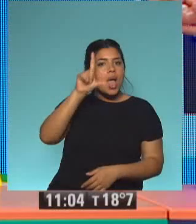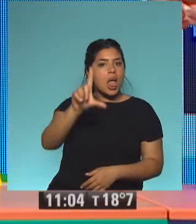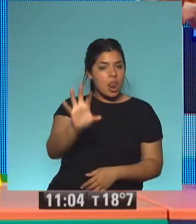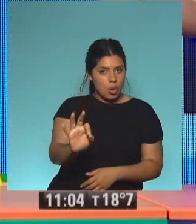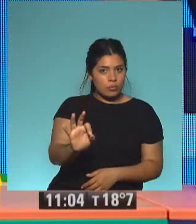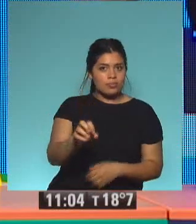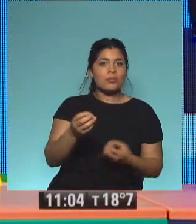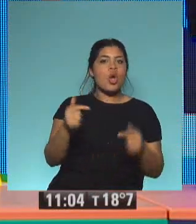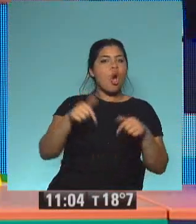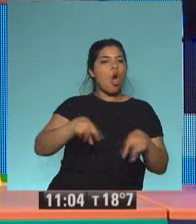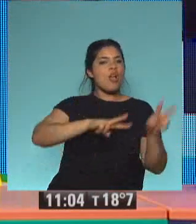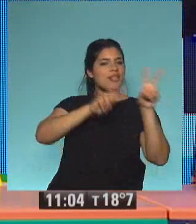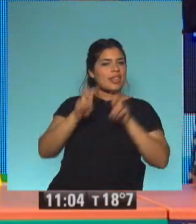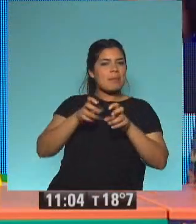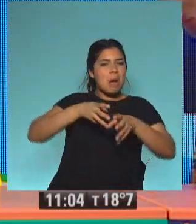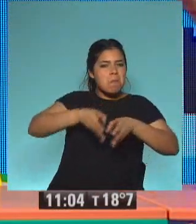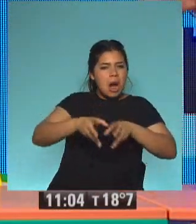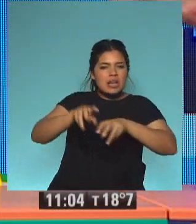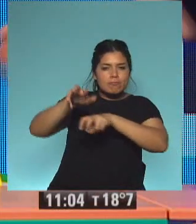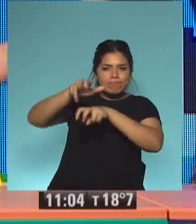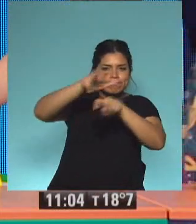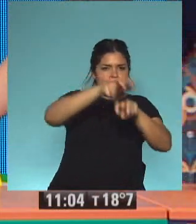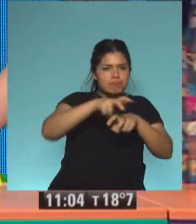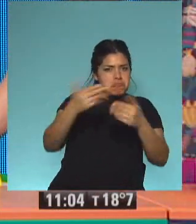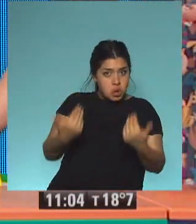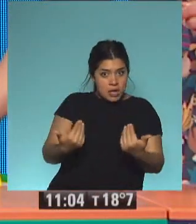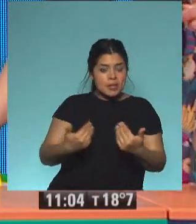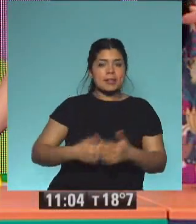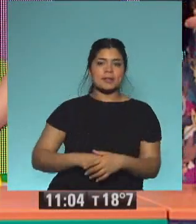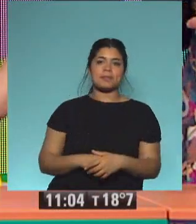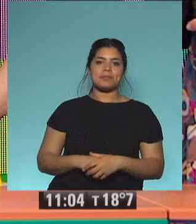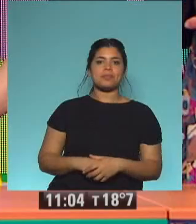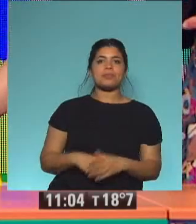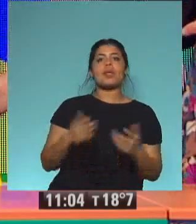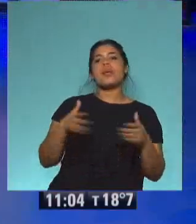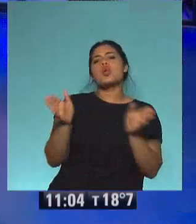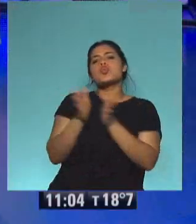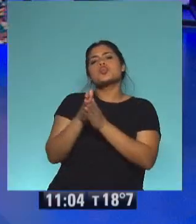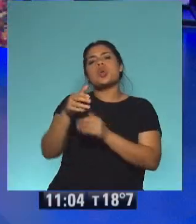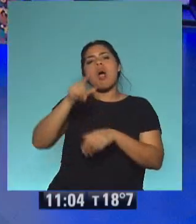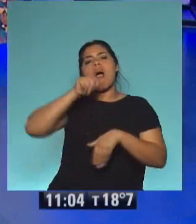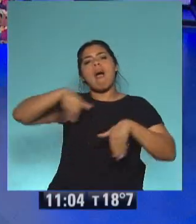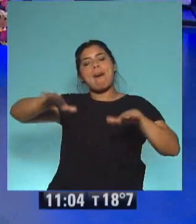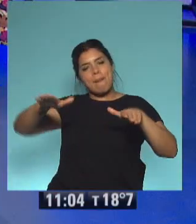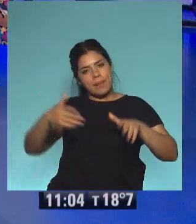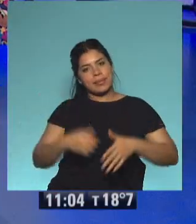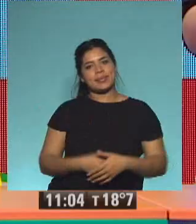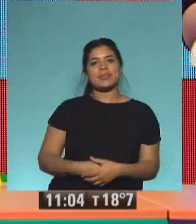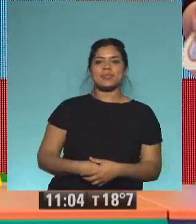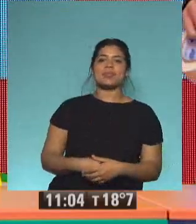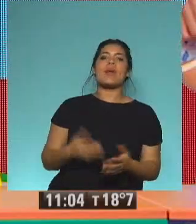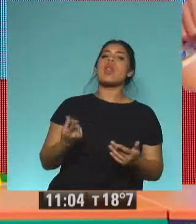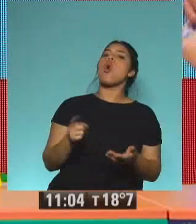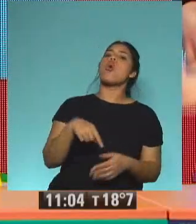hablamos de máquinas para volar. ¿Sí? Lo vamos a poner, bueno, con las aves, por ejemplo. Sí. Ahí está. Muy bien. Saco, otra, saco, otra.